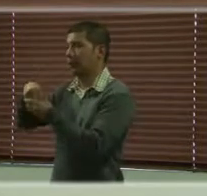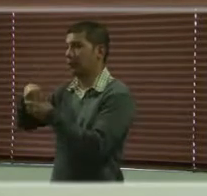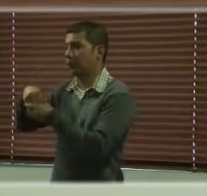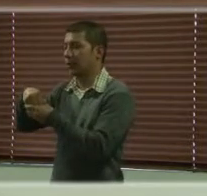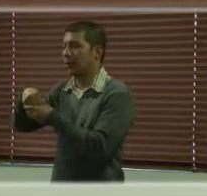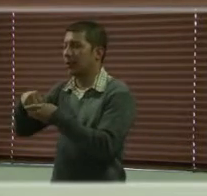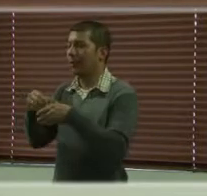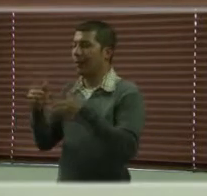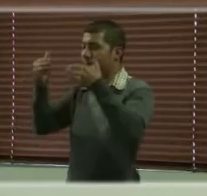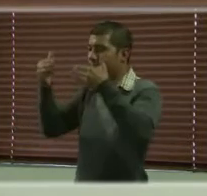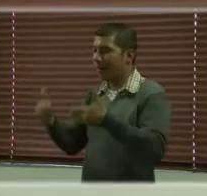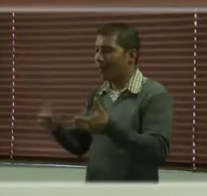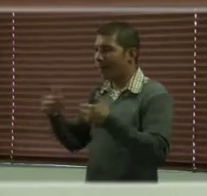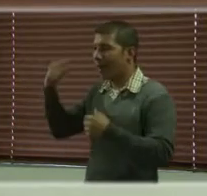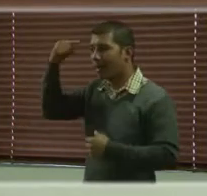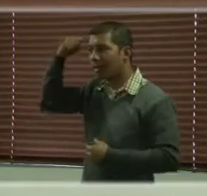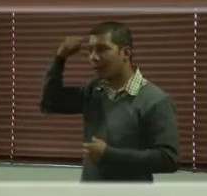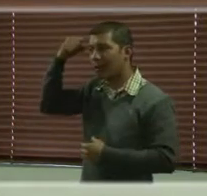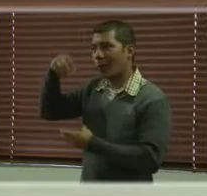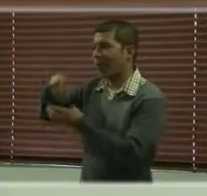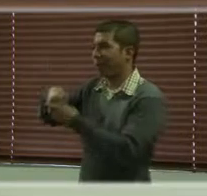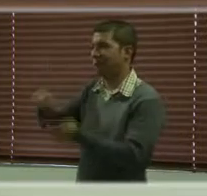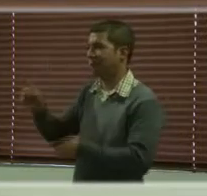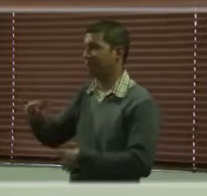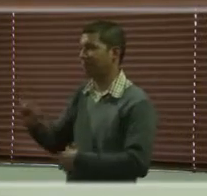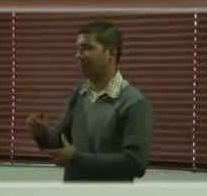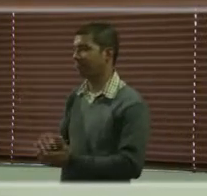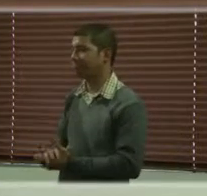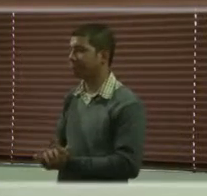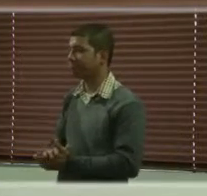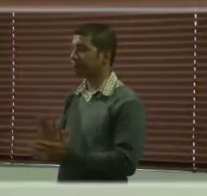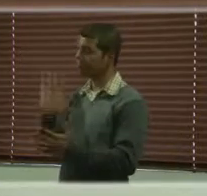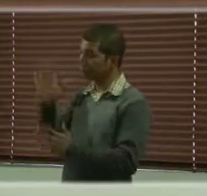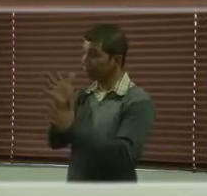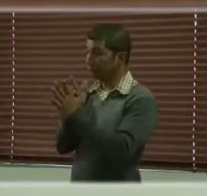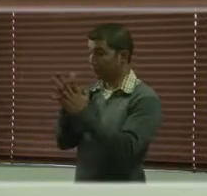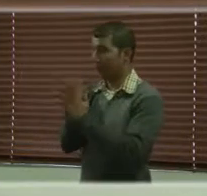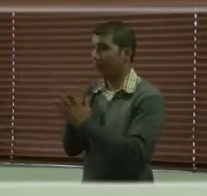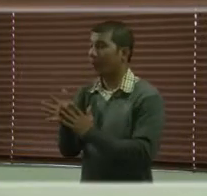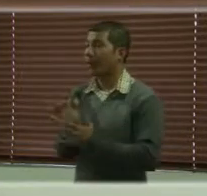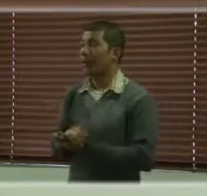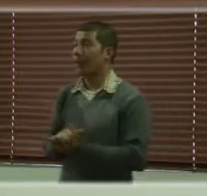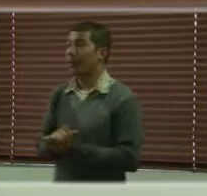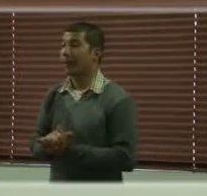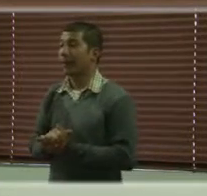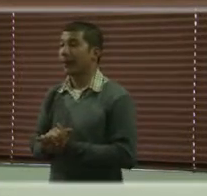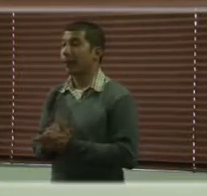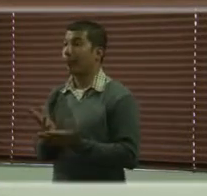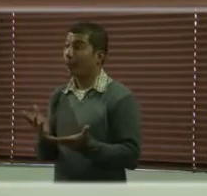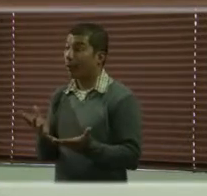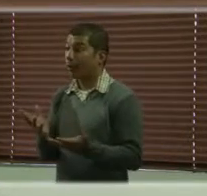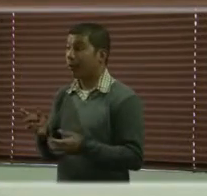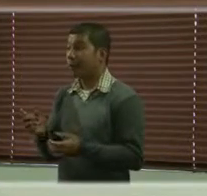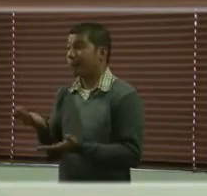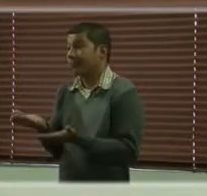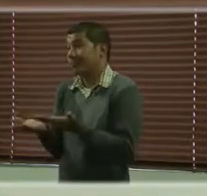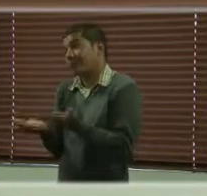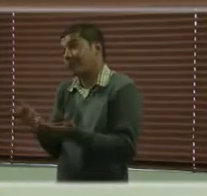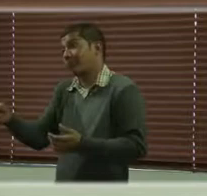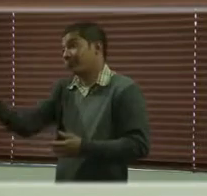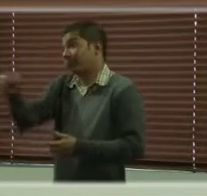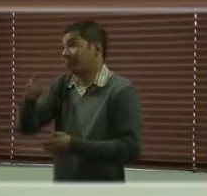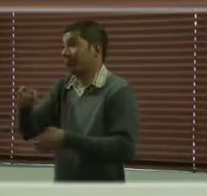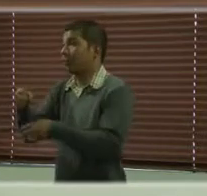intelectual sin embargo regreso nuevamente a que la posibilidad empieza desde las propias organizaciones